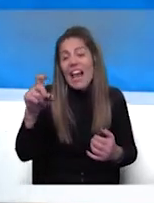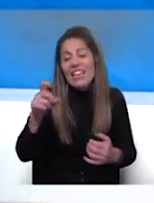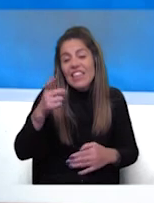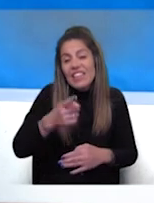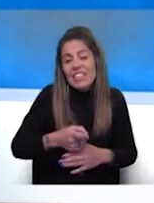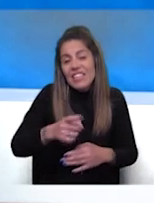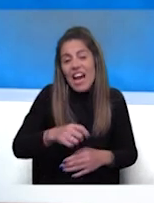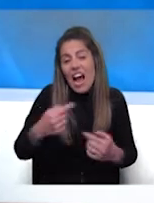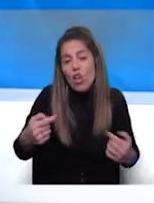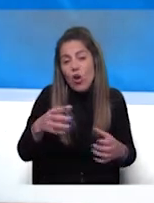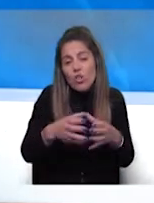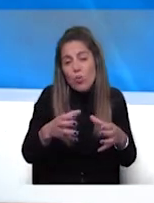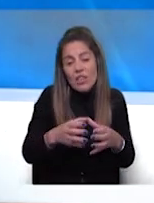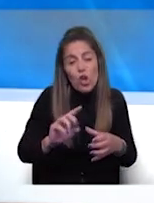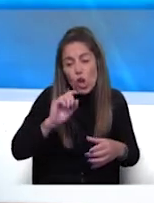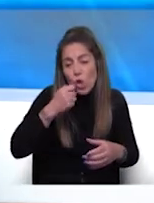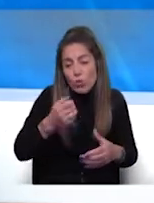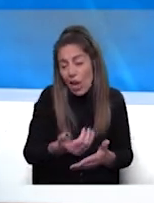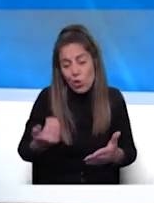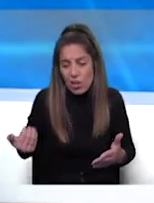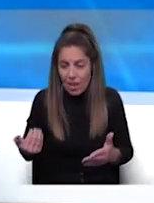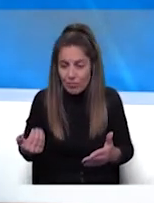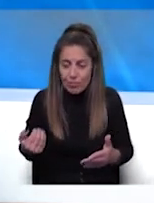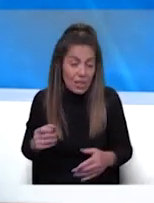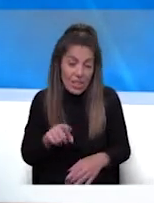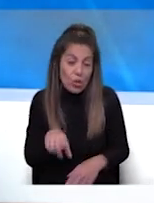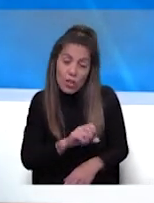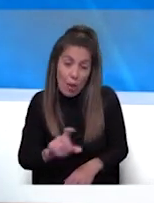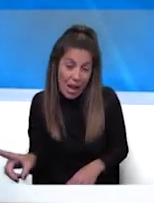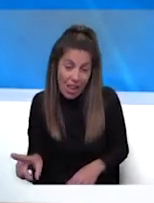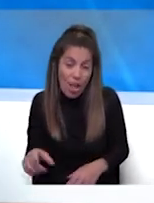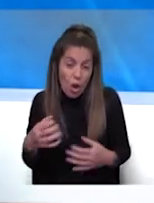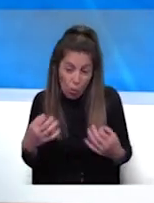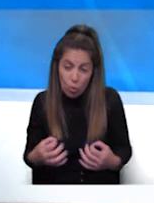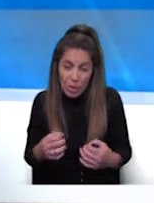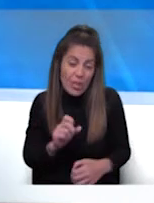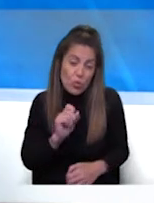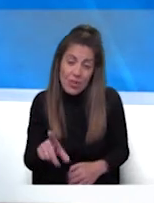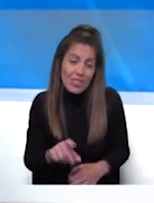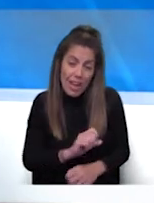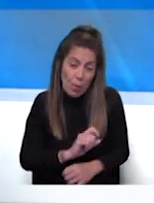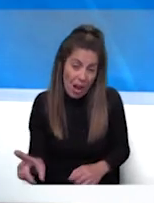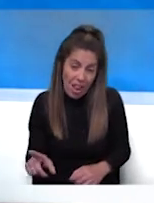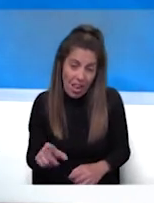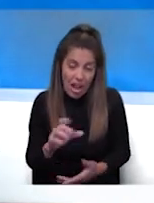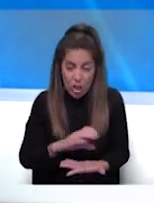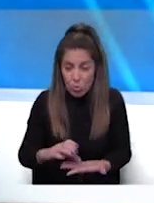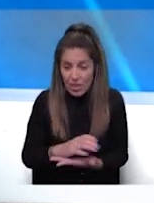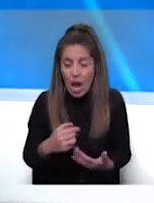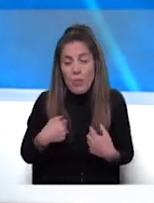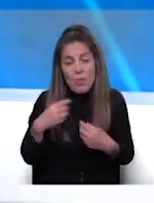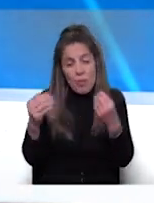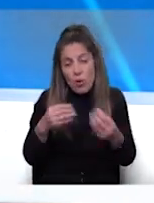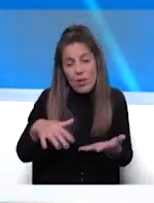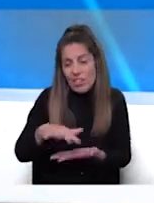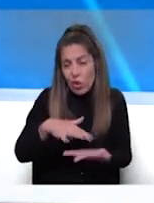saca. Uh-huh. Y yo creo que eso es una barbaridad. Uh-huh. Creo que es justamente es un mensaje muy embromado a la ciudadanía. Entonces, a mí lo que me preocupa es ese